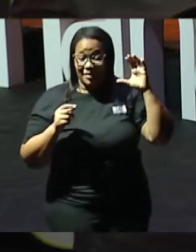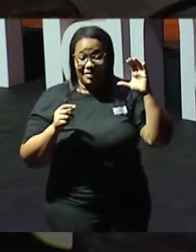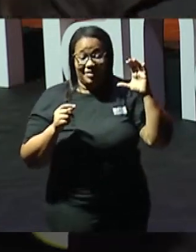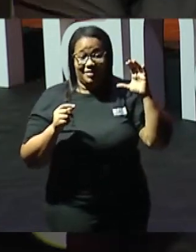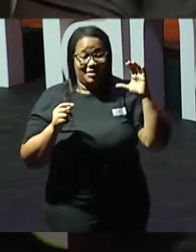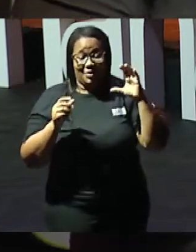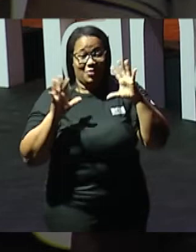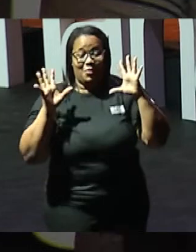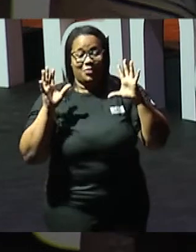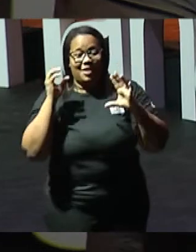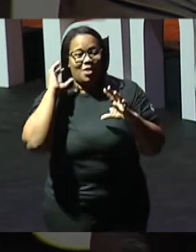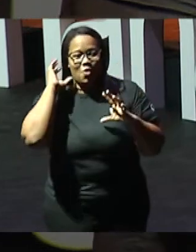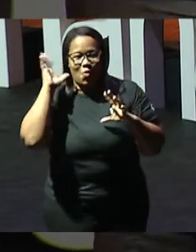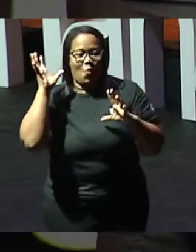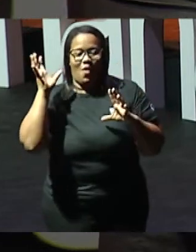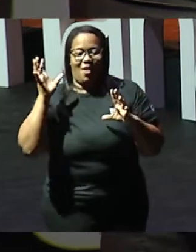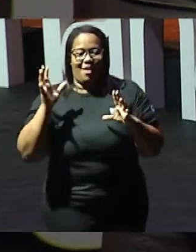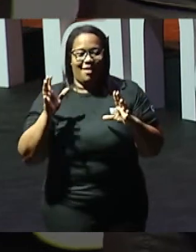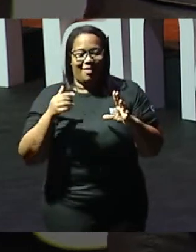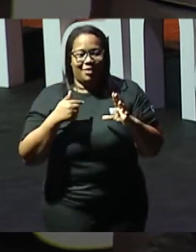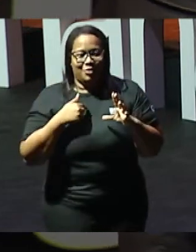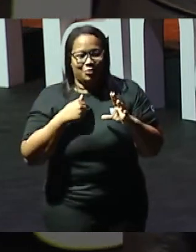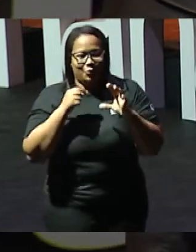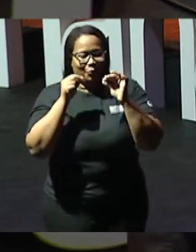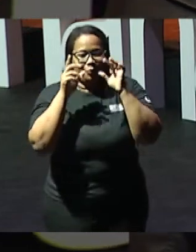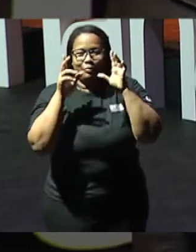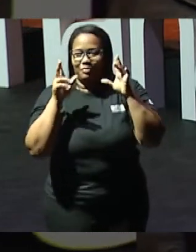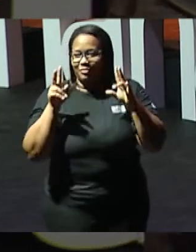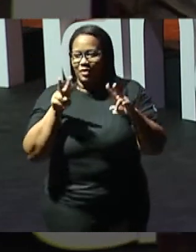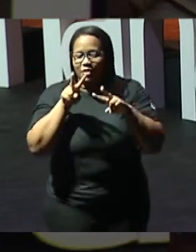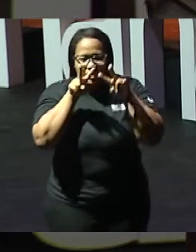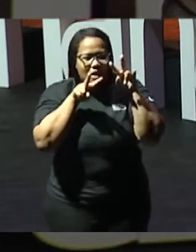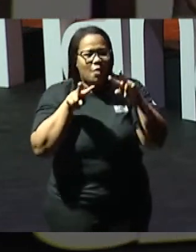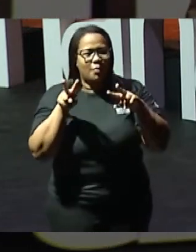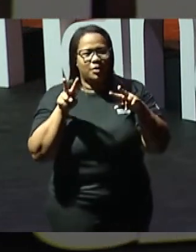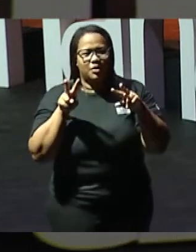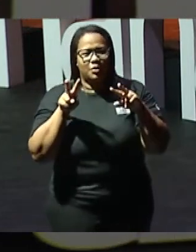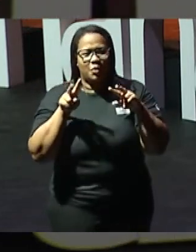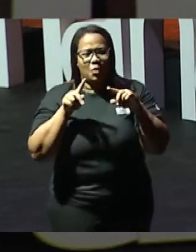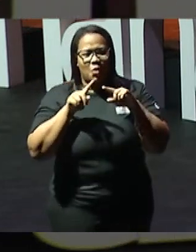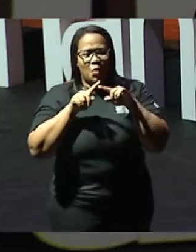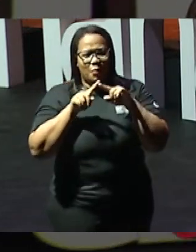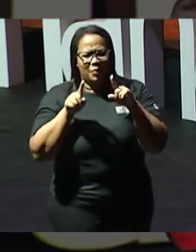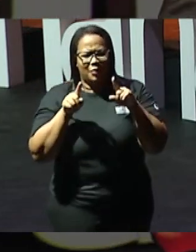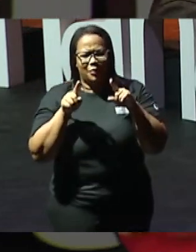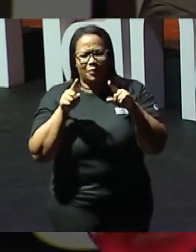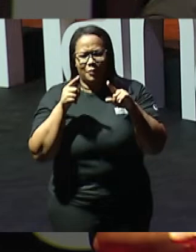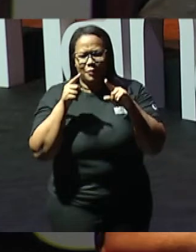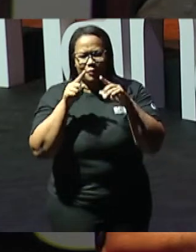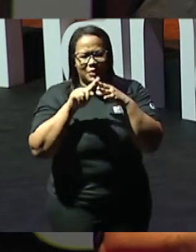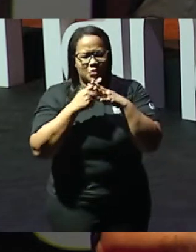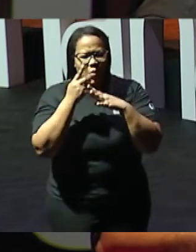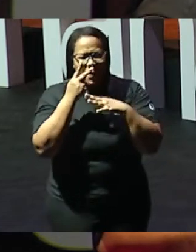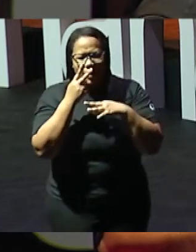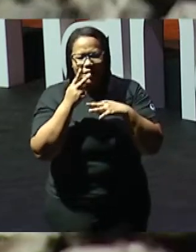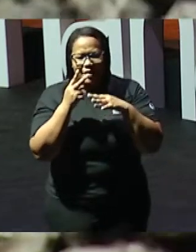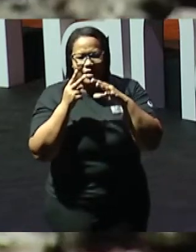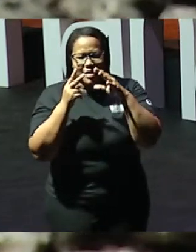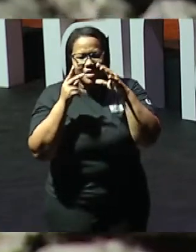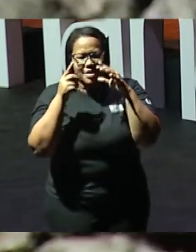porque yo estaba viendo hace horas y yo estaba viendo y de repente yo lo que veo es negro no veo nada